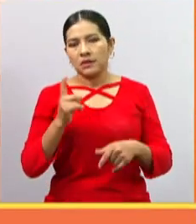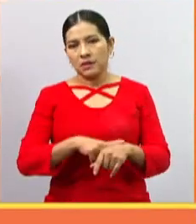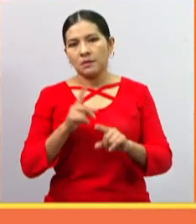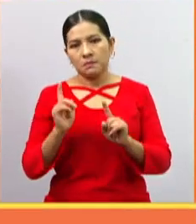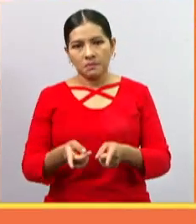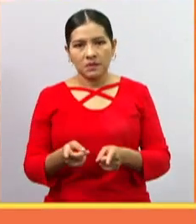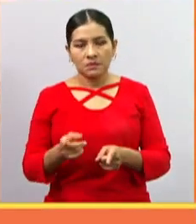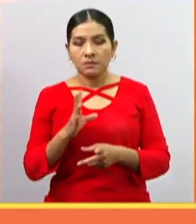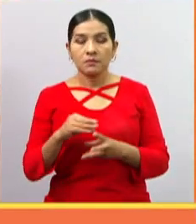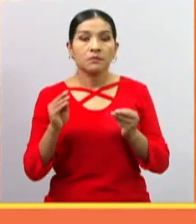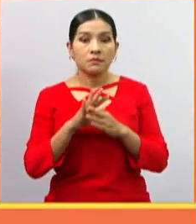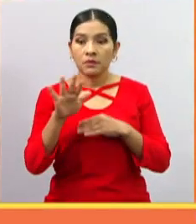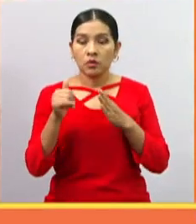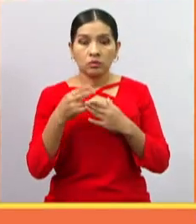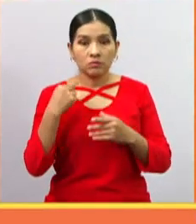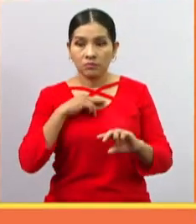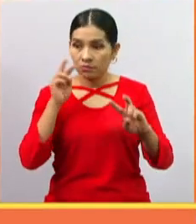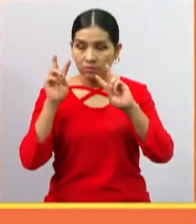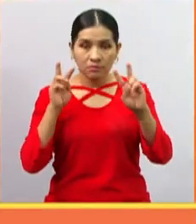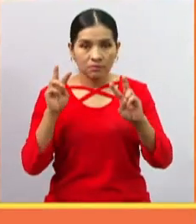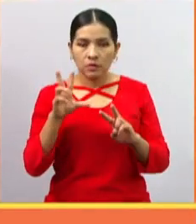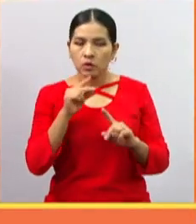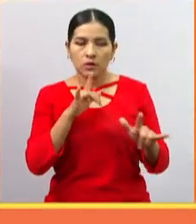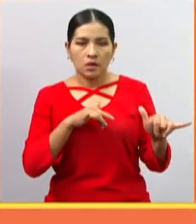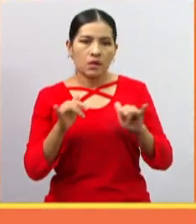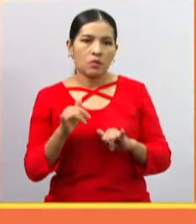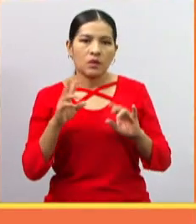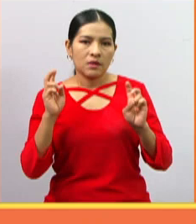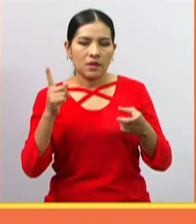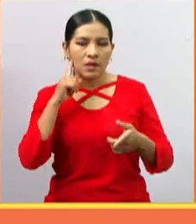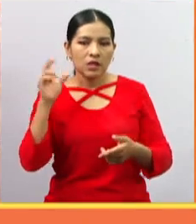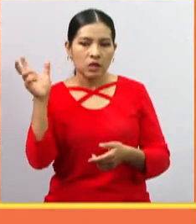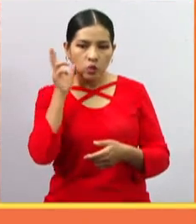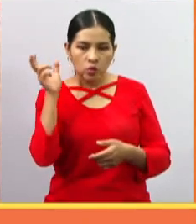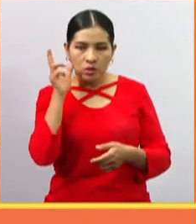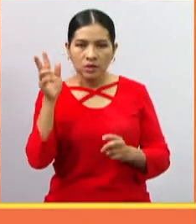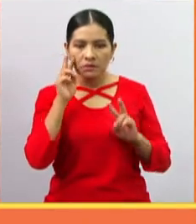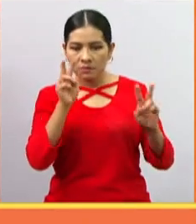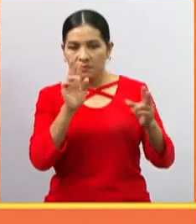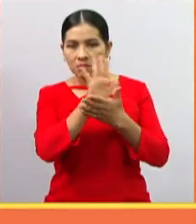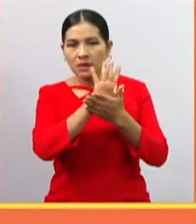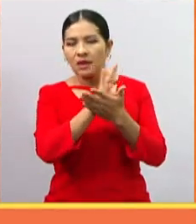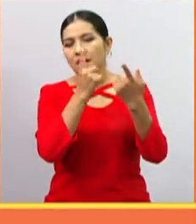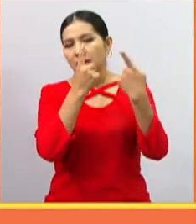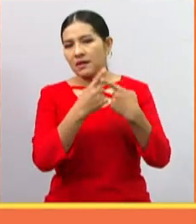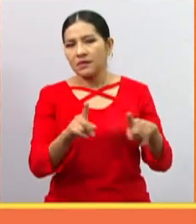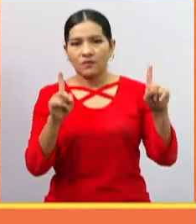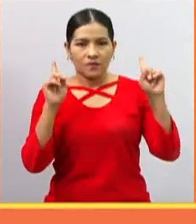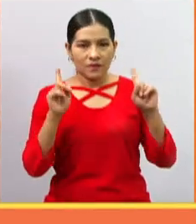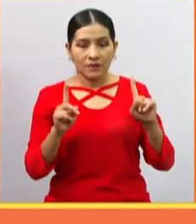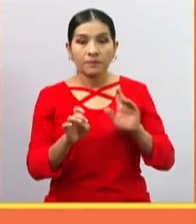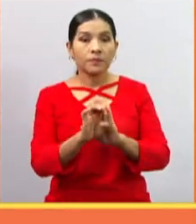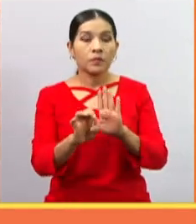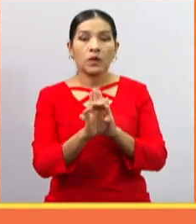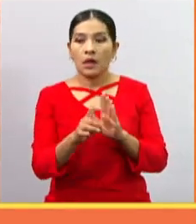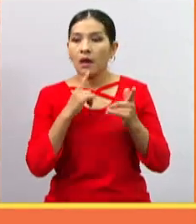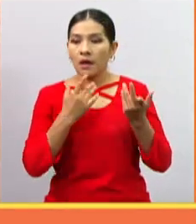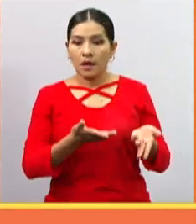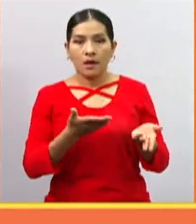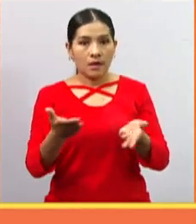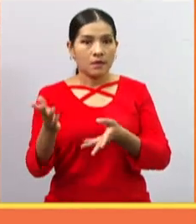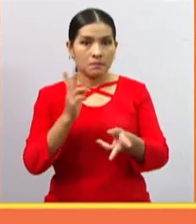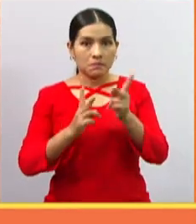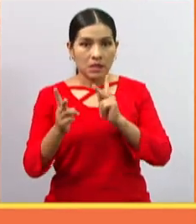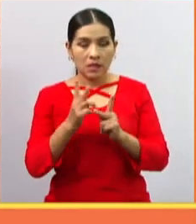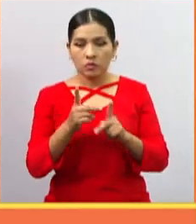y que, pues, no es lo mismo que escuchar o ver en una película. Así que si hay gente que no